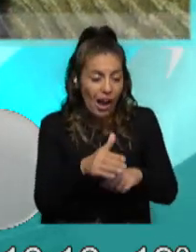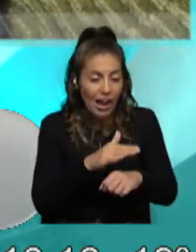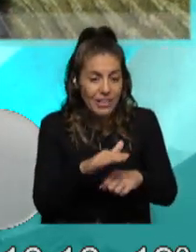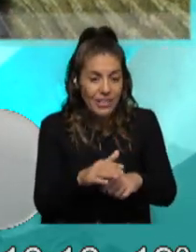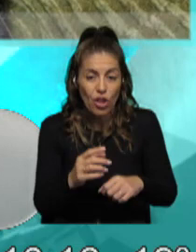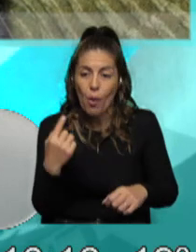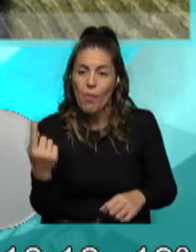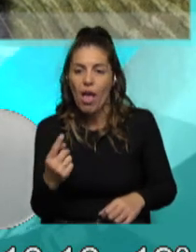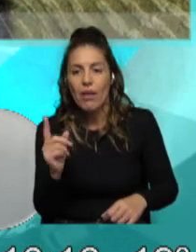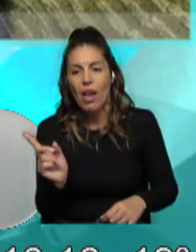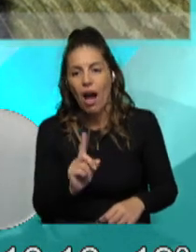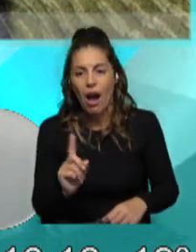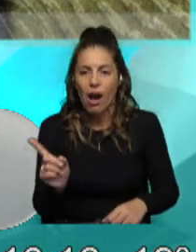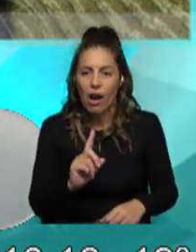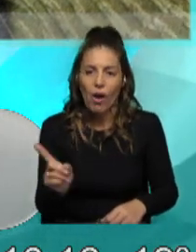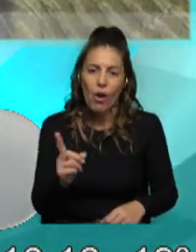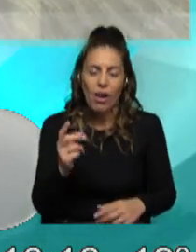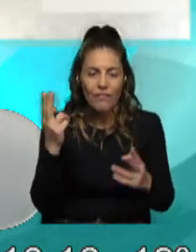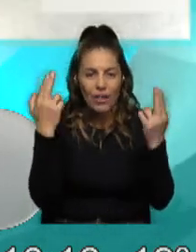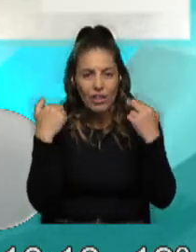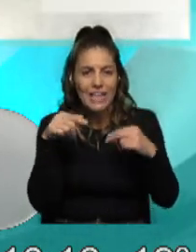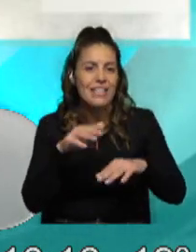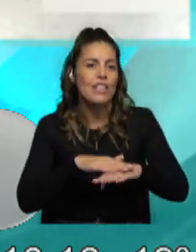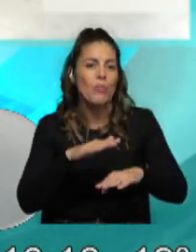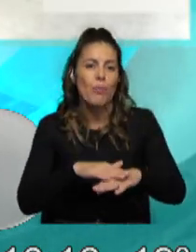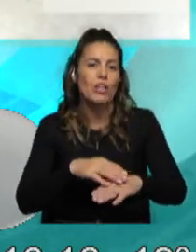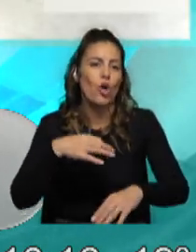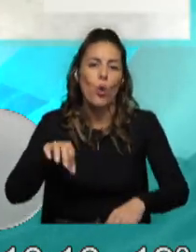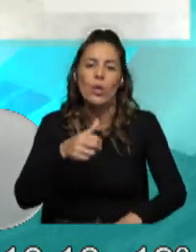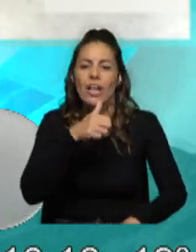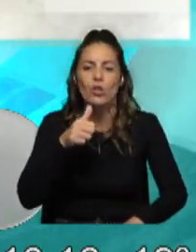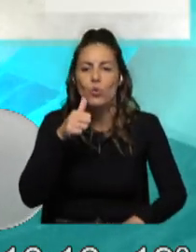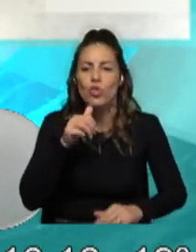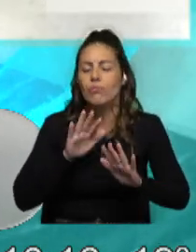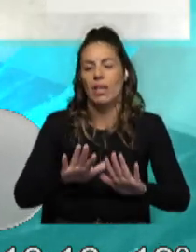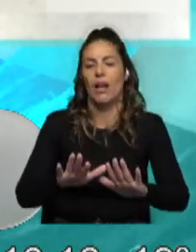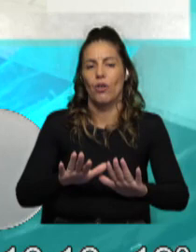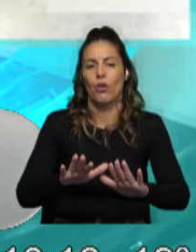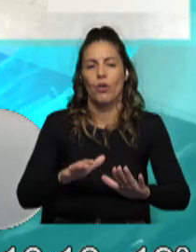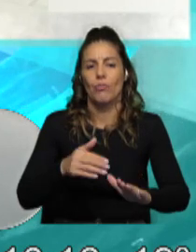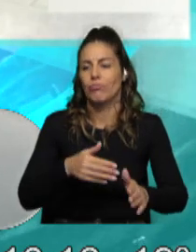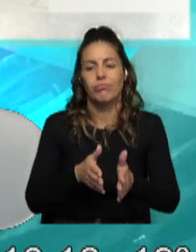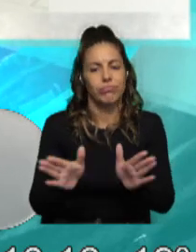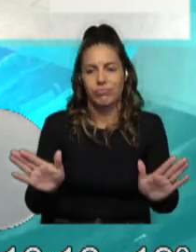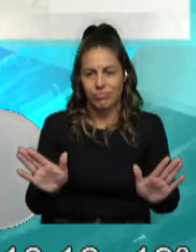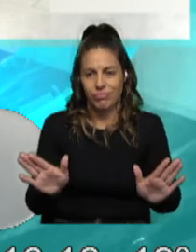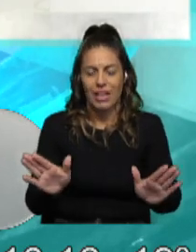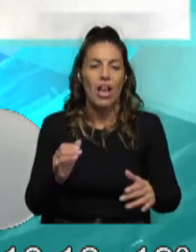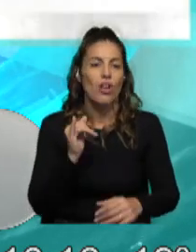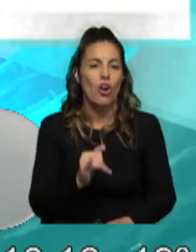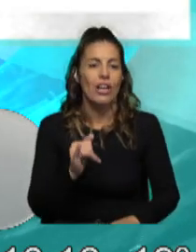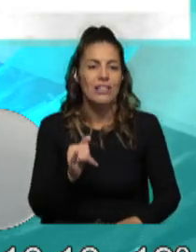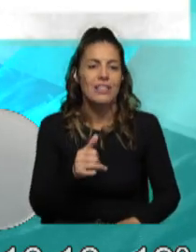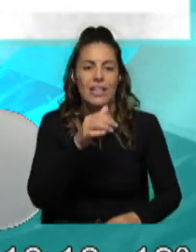mueve la cola, baja las orejas, en ese momento la única solución que hay es dejarlo. Vos para allá y yo para acá. Lo que sí sucede en